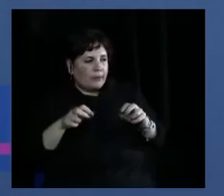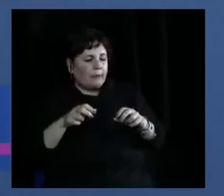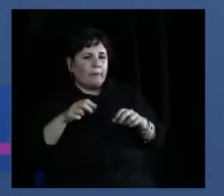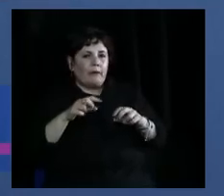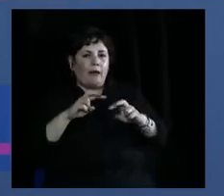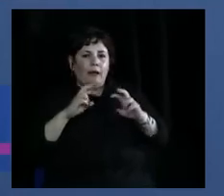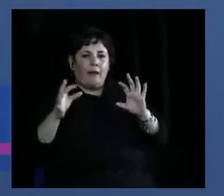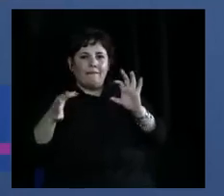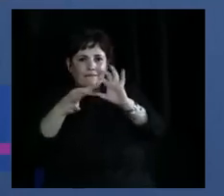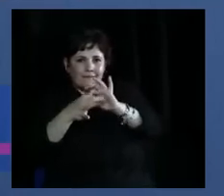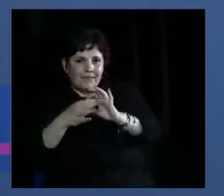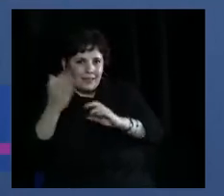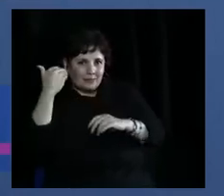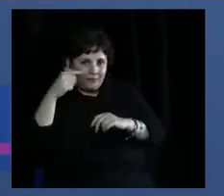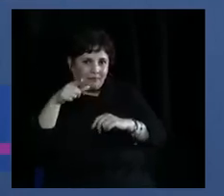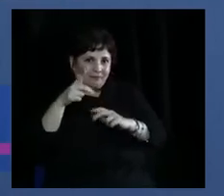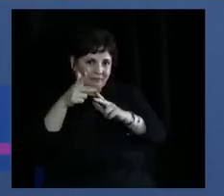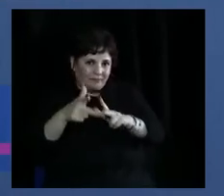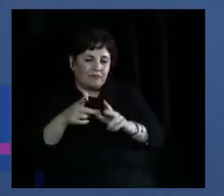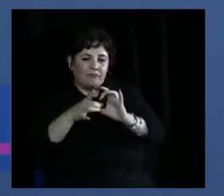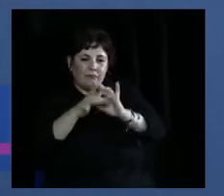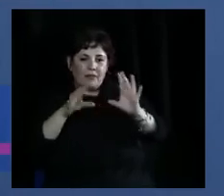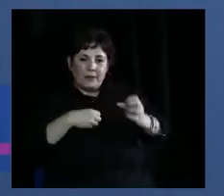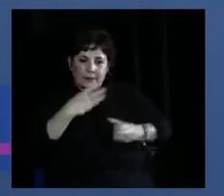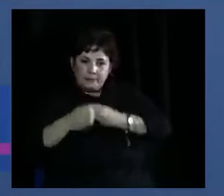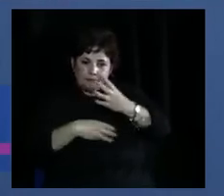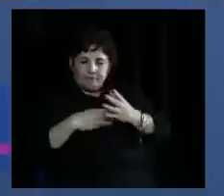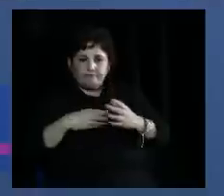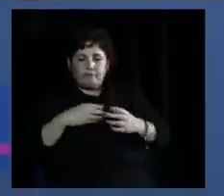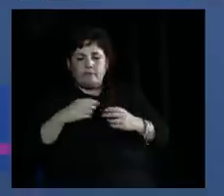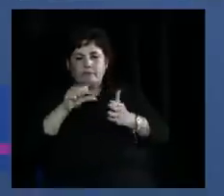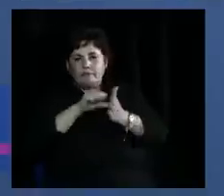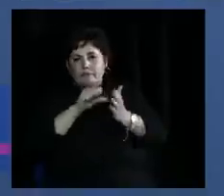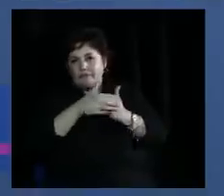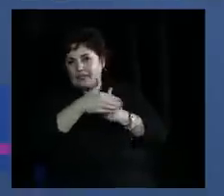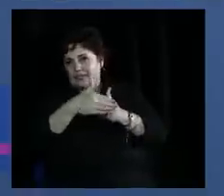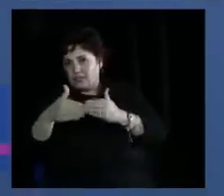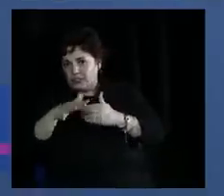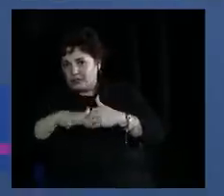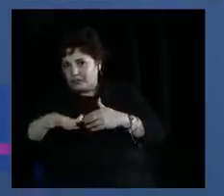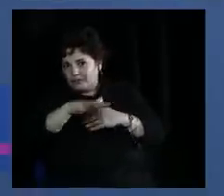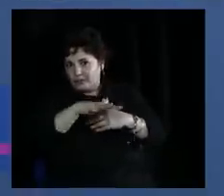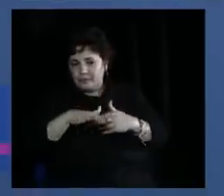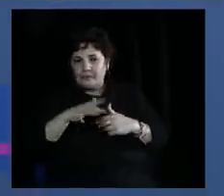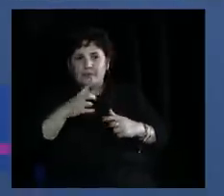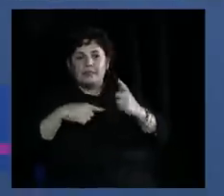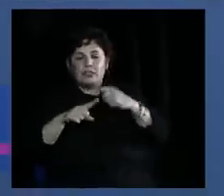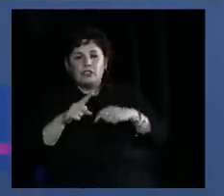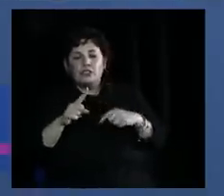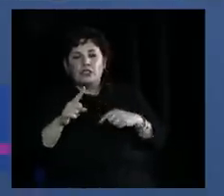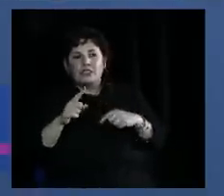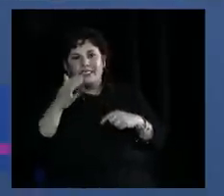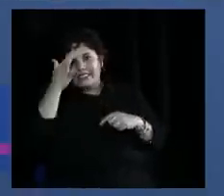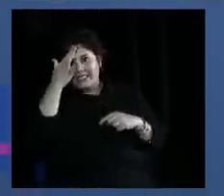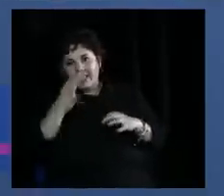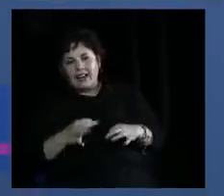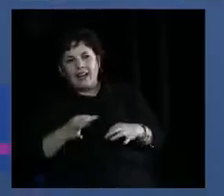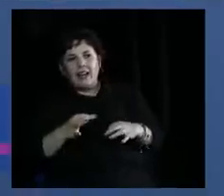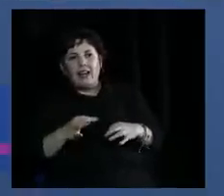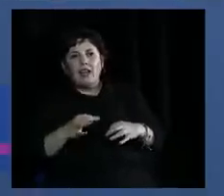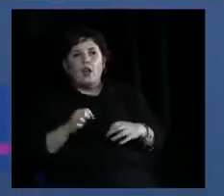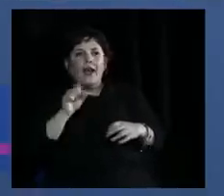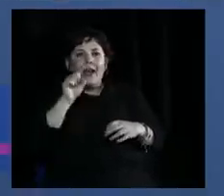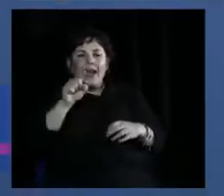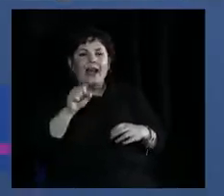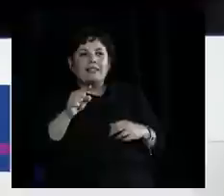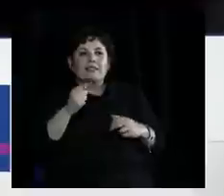estas alianzas que mencionaba antes de libertad de expresión a nivel regional. O sea que creo que ese es uno de